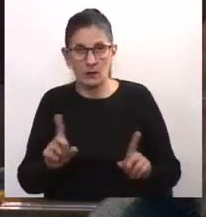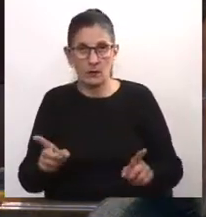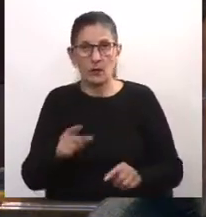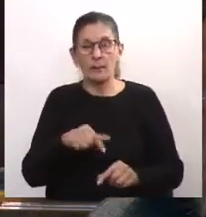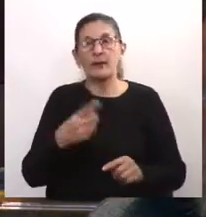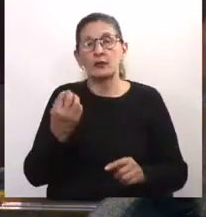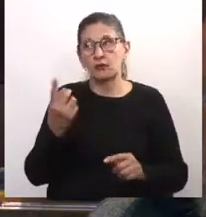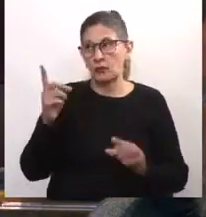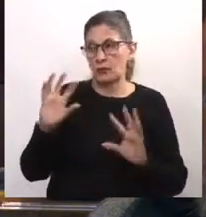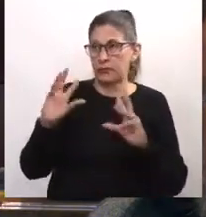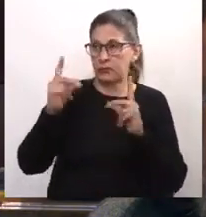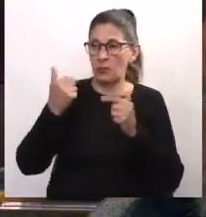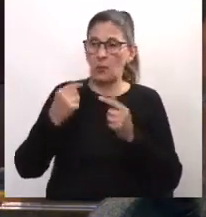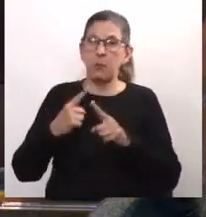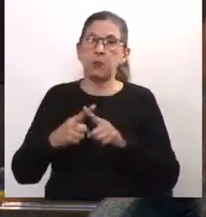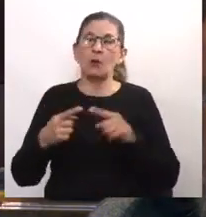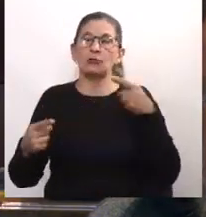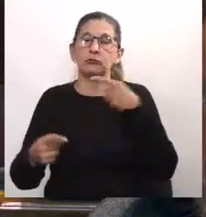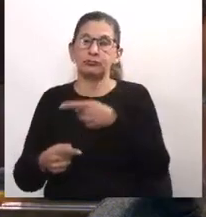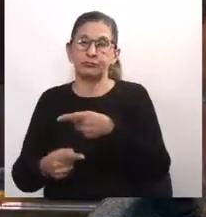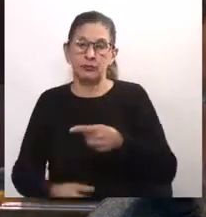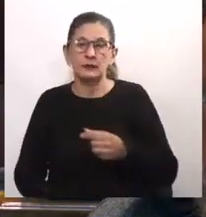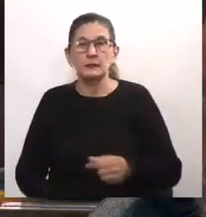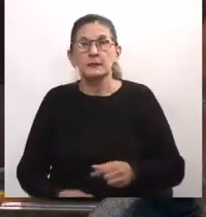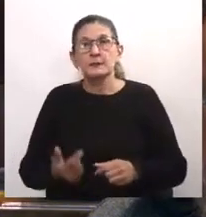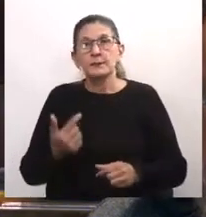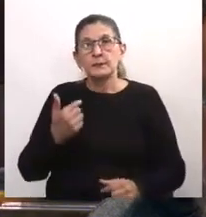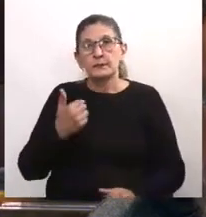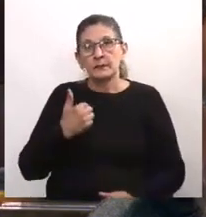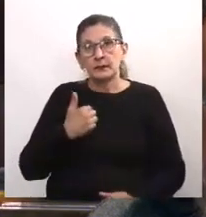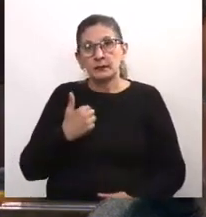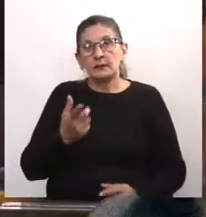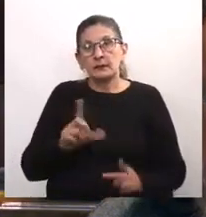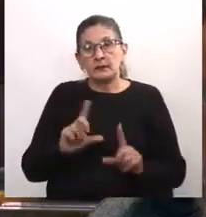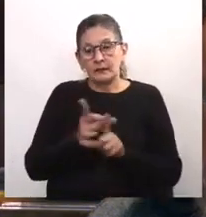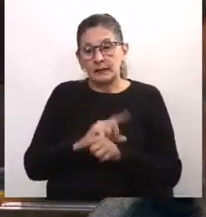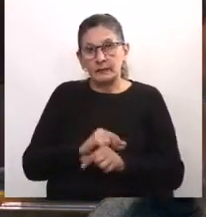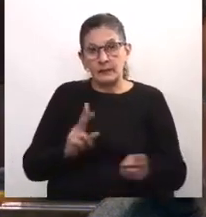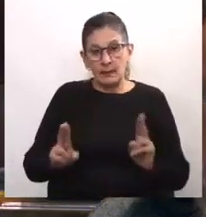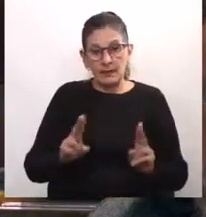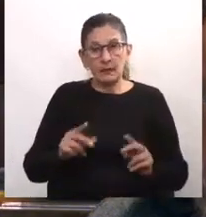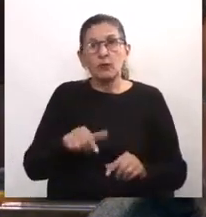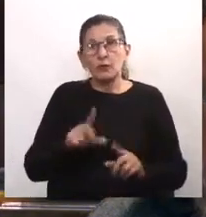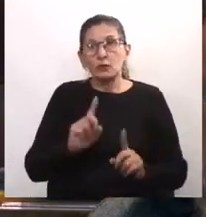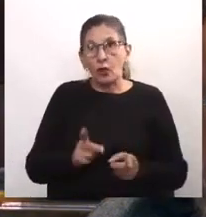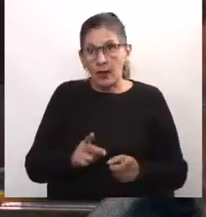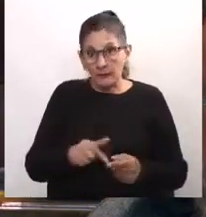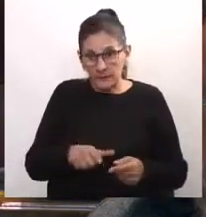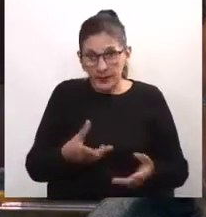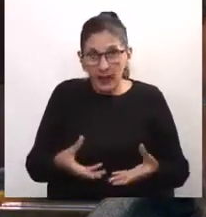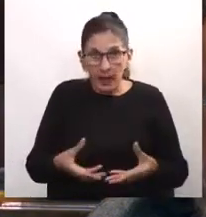una reacción por alusión. Y estamos por terminar el periodo y seguimos con esto dando